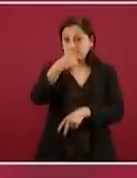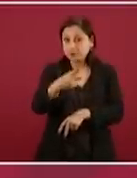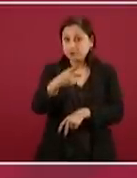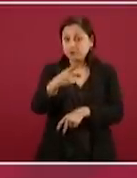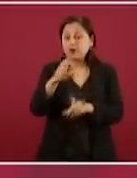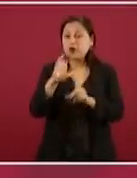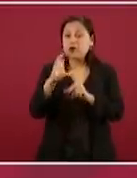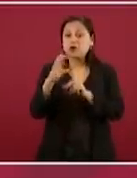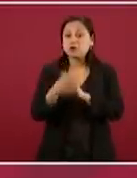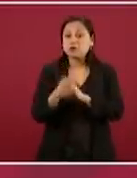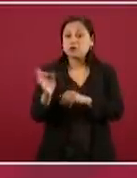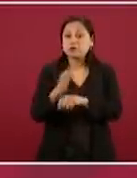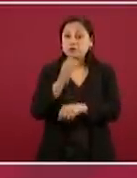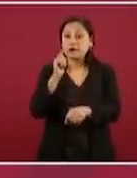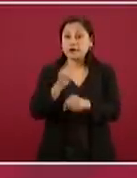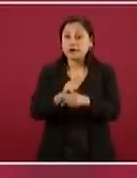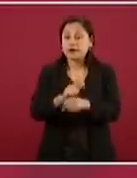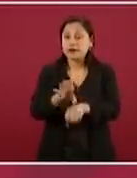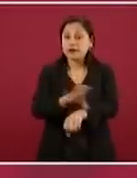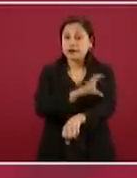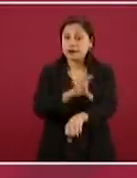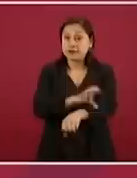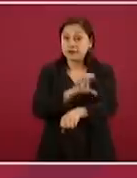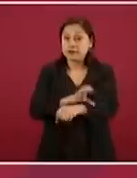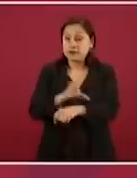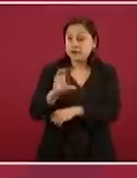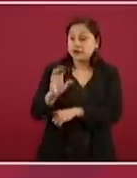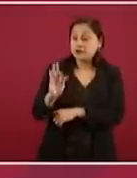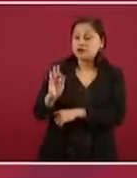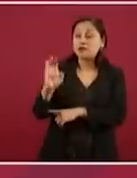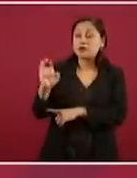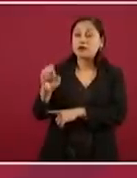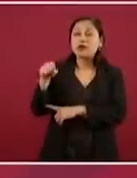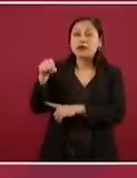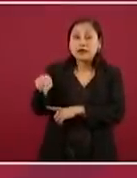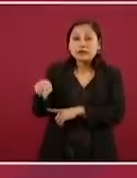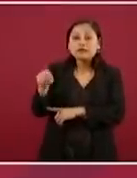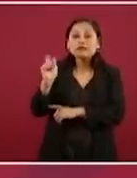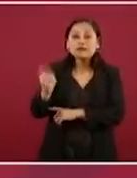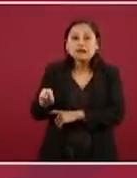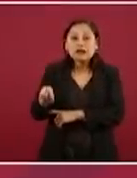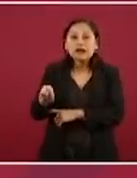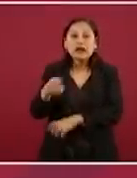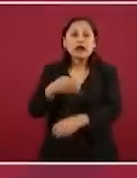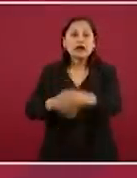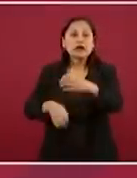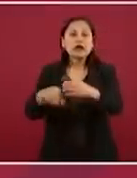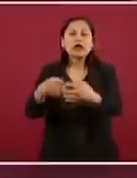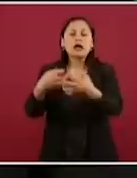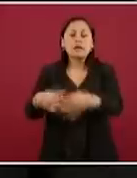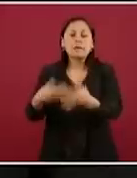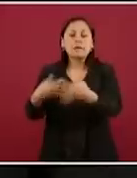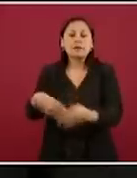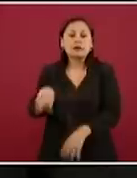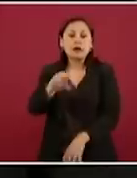una empresa pública, es de todos nosotros, es de todos los mexicanos.